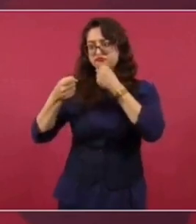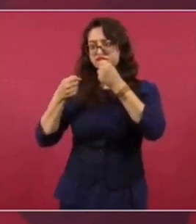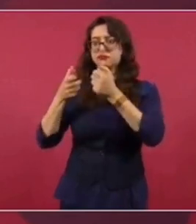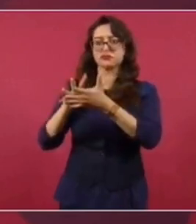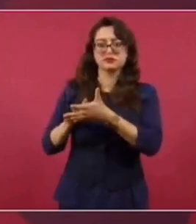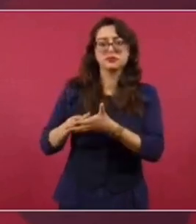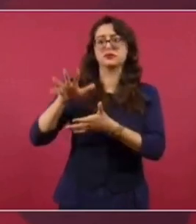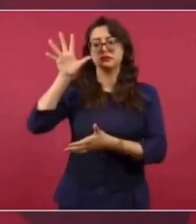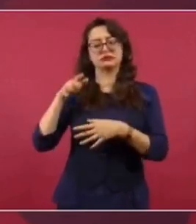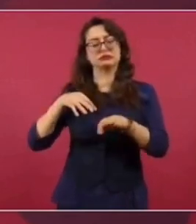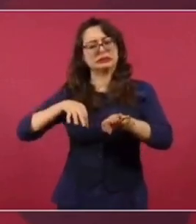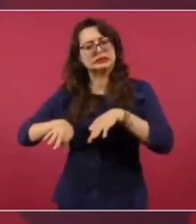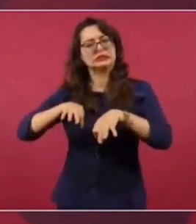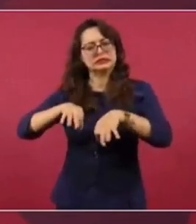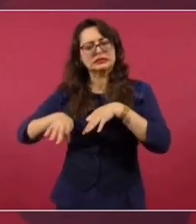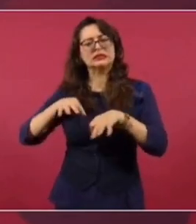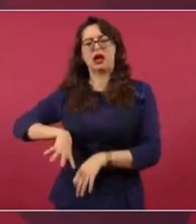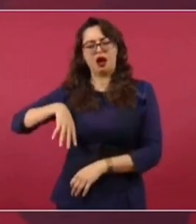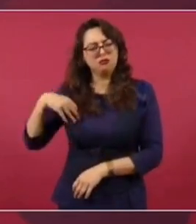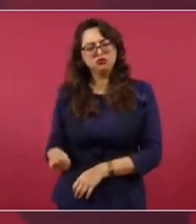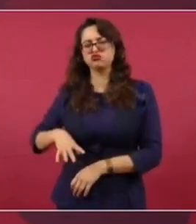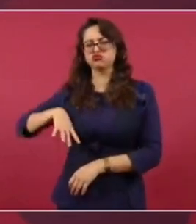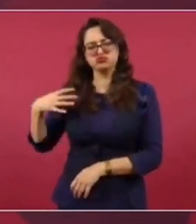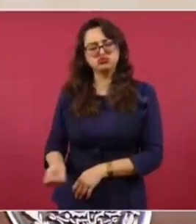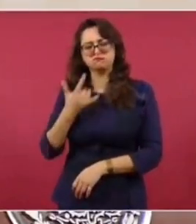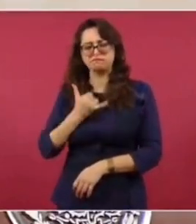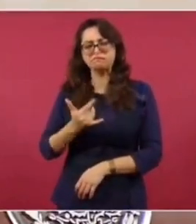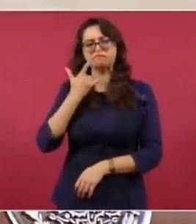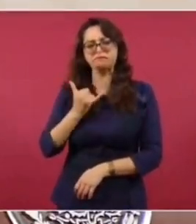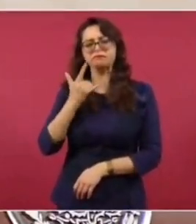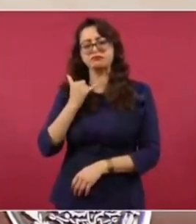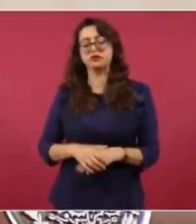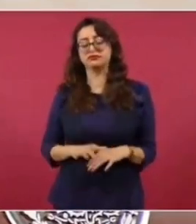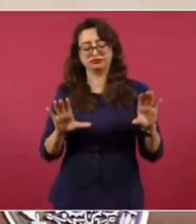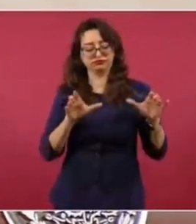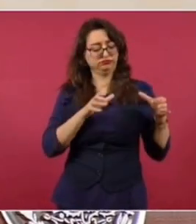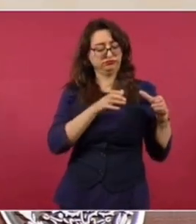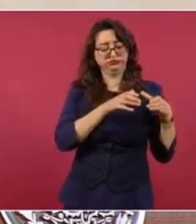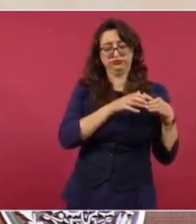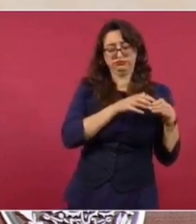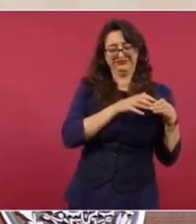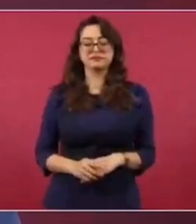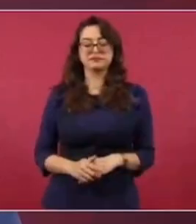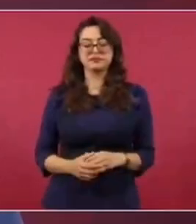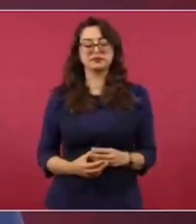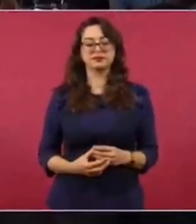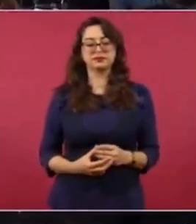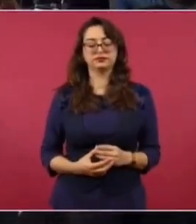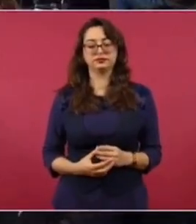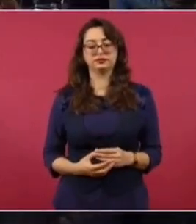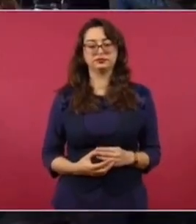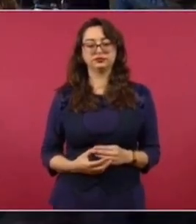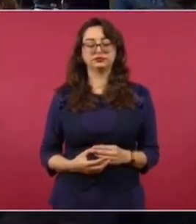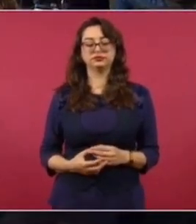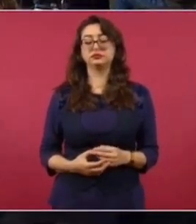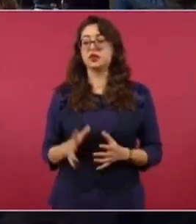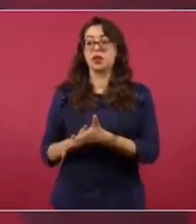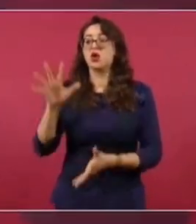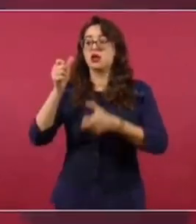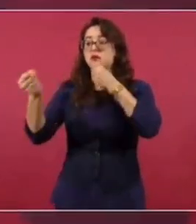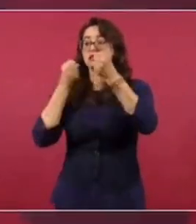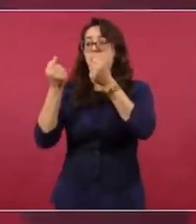los trabajadores de medios de comunicación. Los de arriba ganan muchísimo, la mayoría gana muy